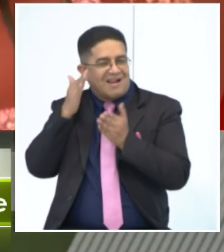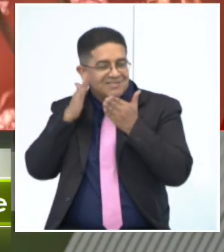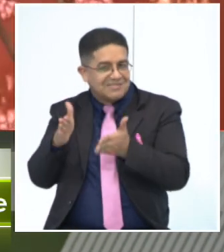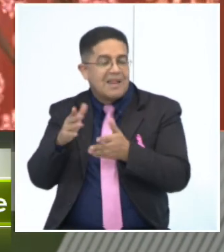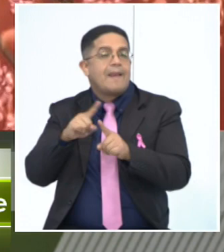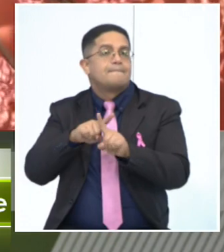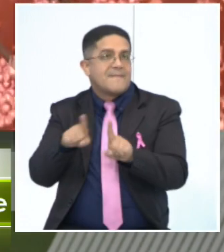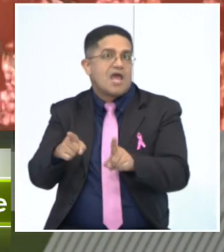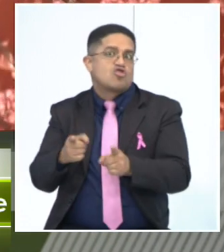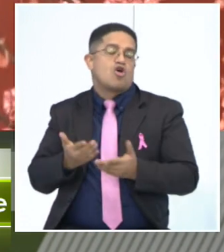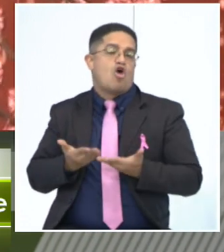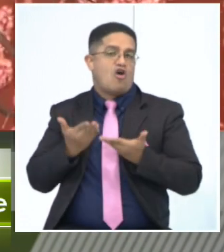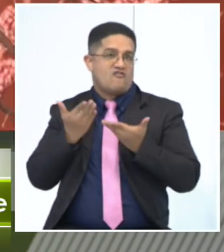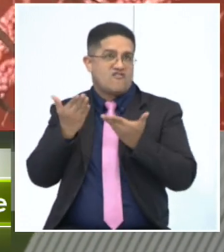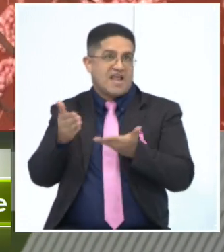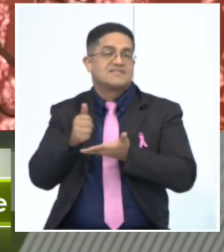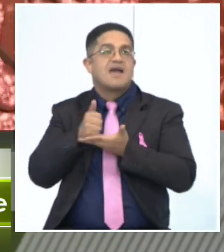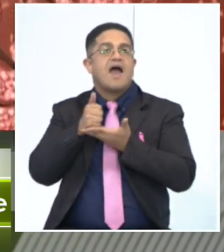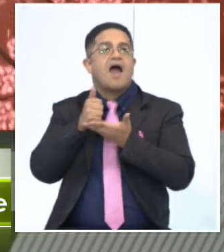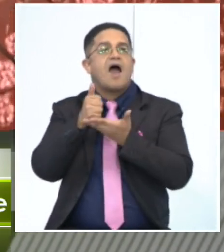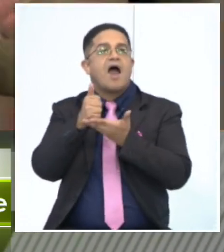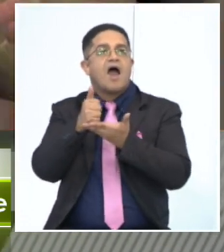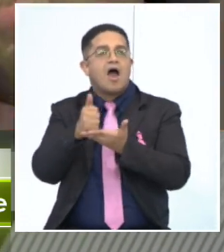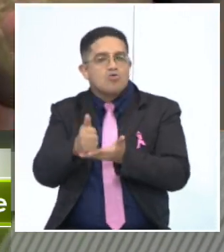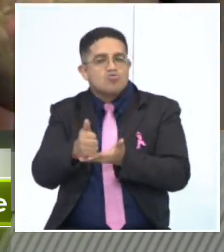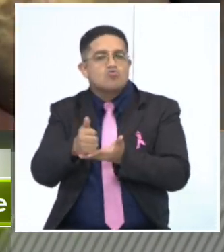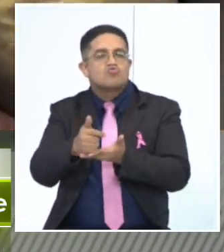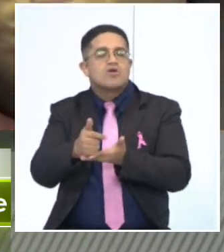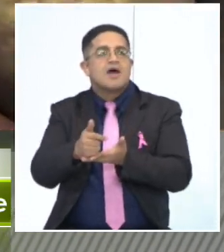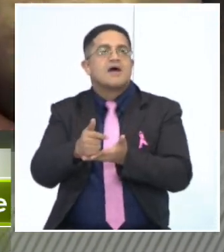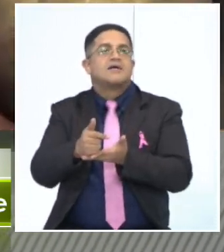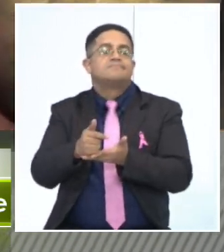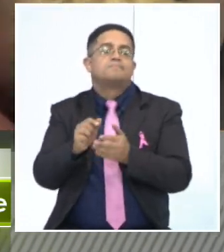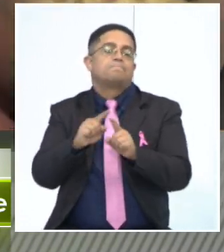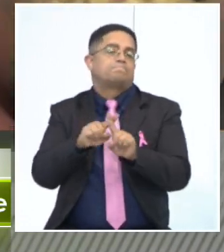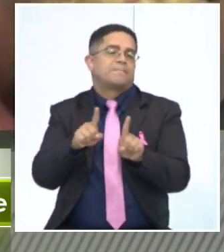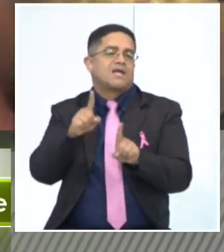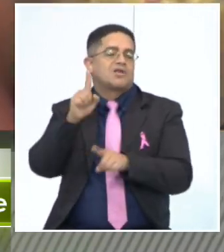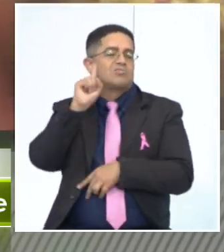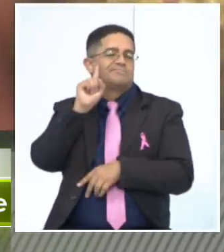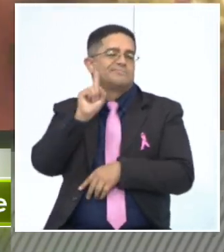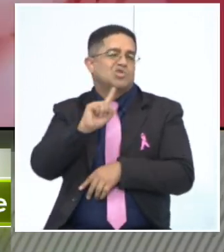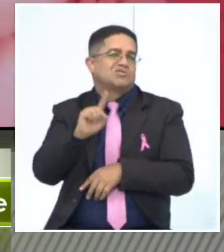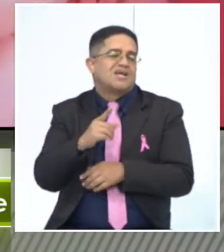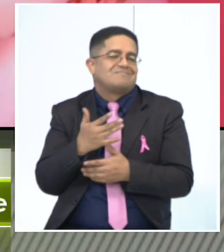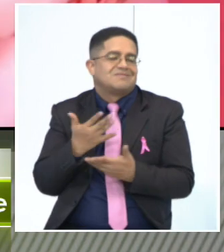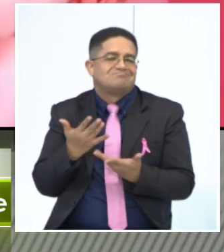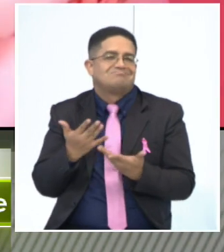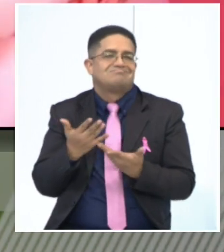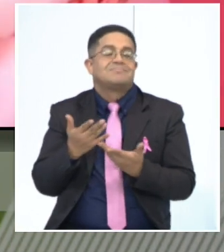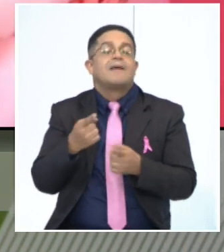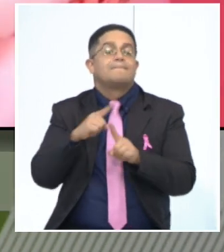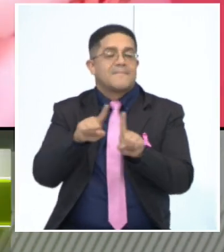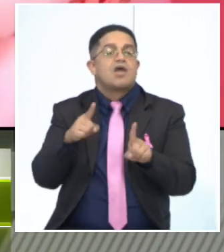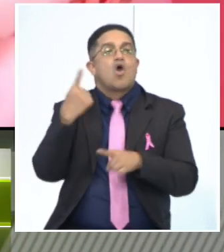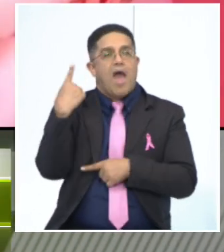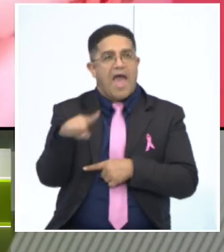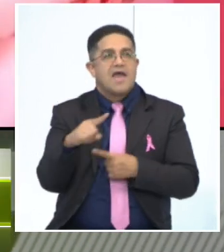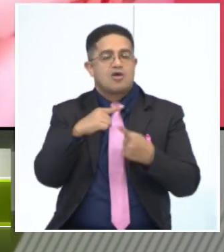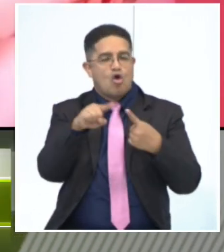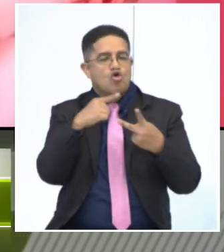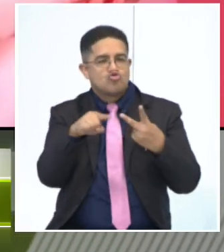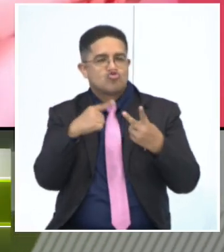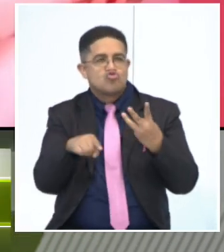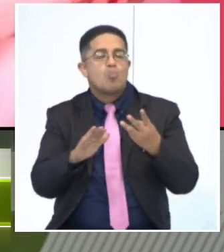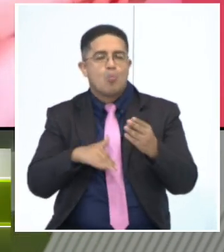ciertamente ofrecen un tratamiento que es la mastectomía, sin saber que existen miles de opciones en las cuales se